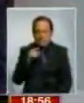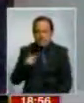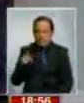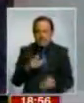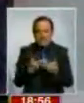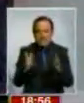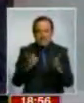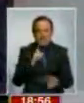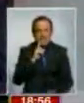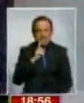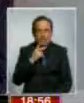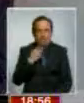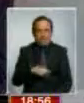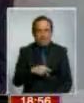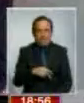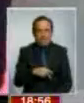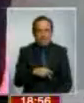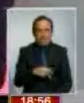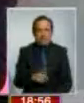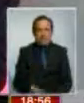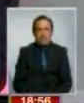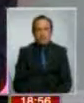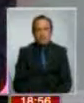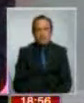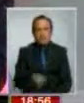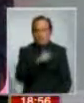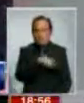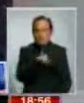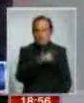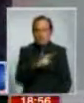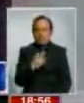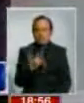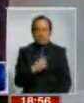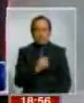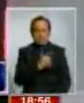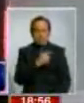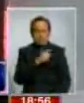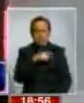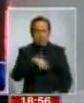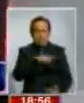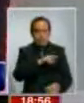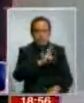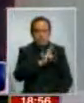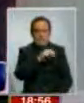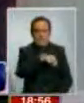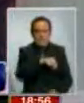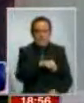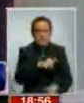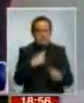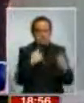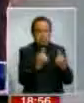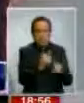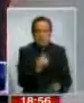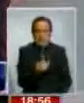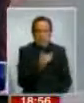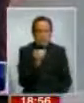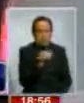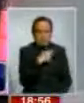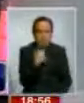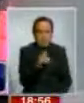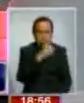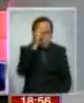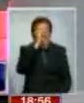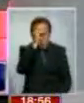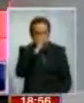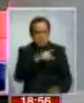decir quién es el dueño, ¿no? Es que Renovación Nacional es un partido con una autonomía interna feroz. Todo el mundo opina. ¿Por